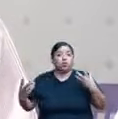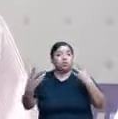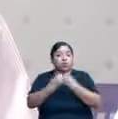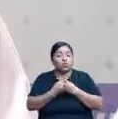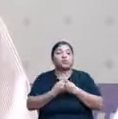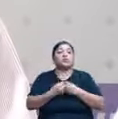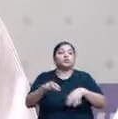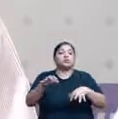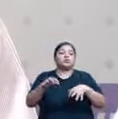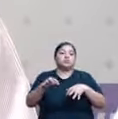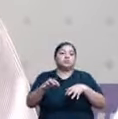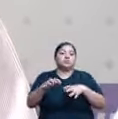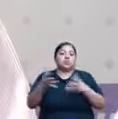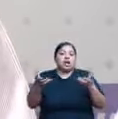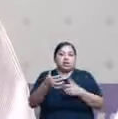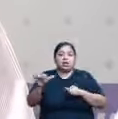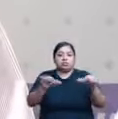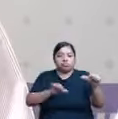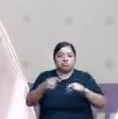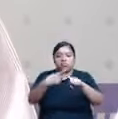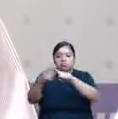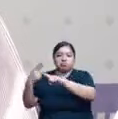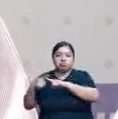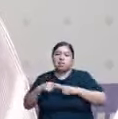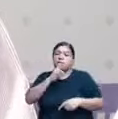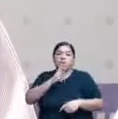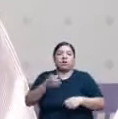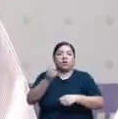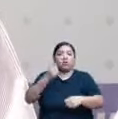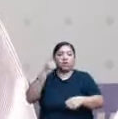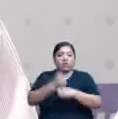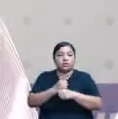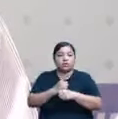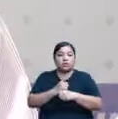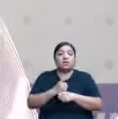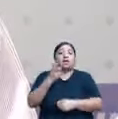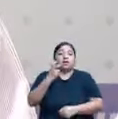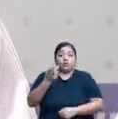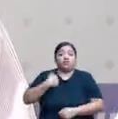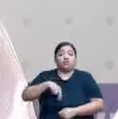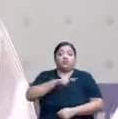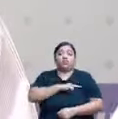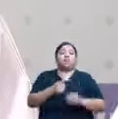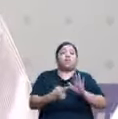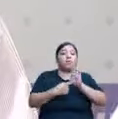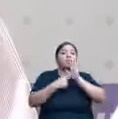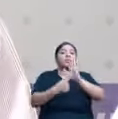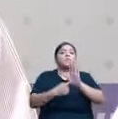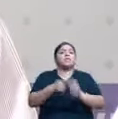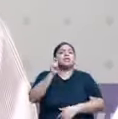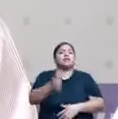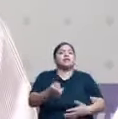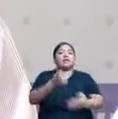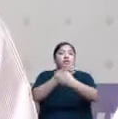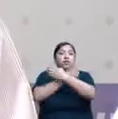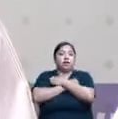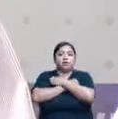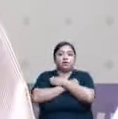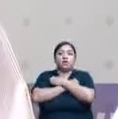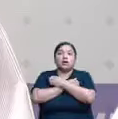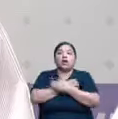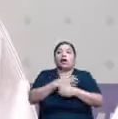social, permitiendo mejores oportunidades, pues ha quedado demostrado que la educación previene la inseguridad